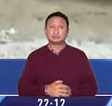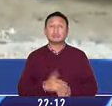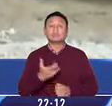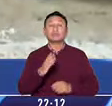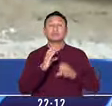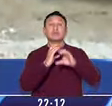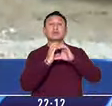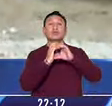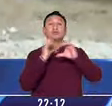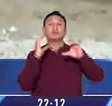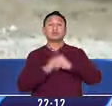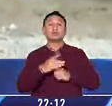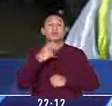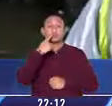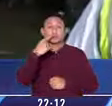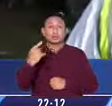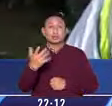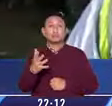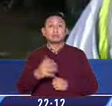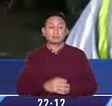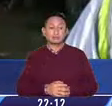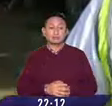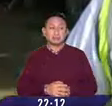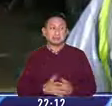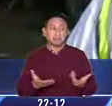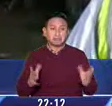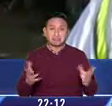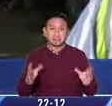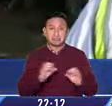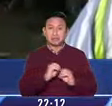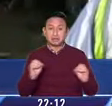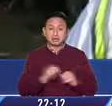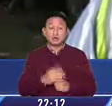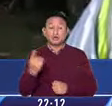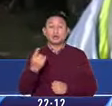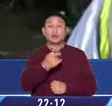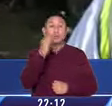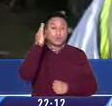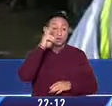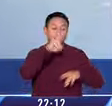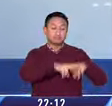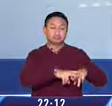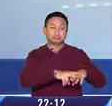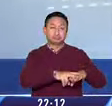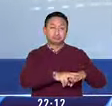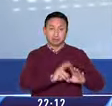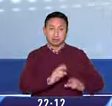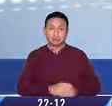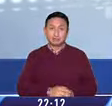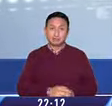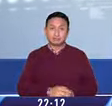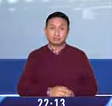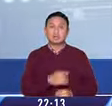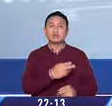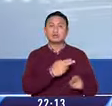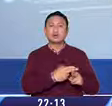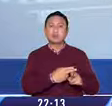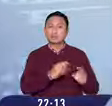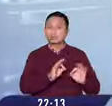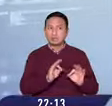el conductor? No se encuentra en el lugar, solamente se encontraba la señora tirada en la calzada. No, tampoco se tenía el nombre de la